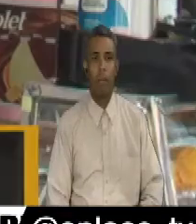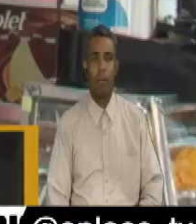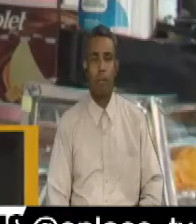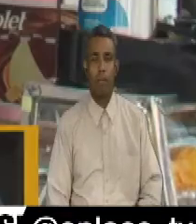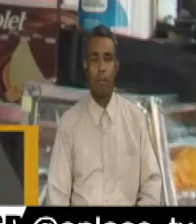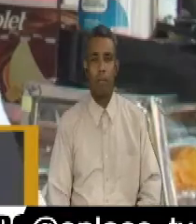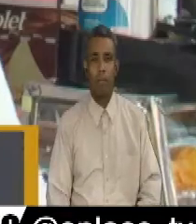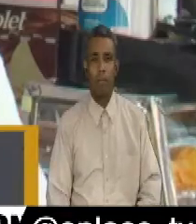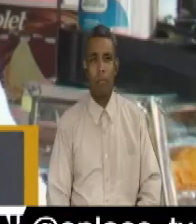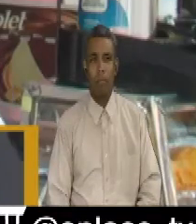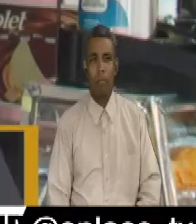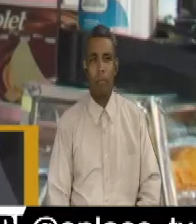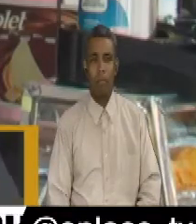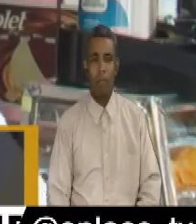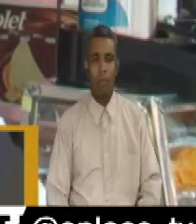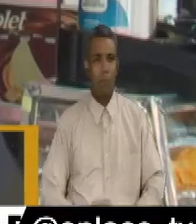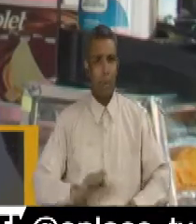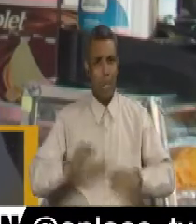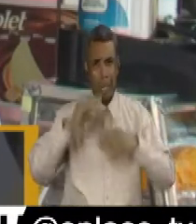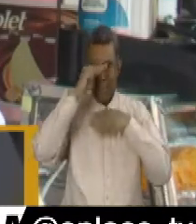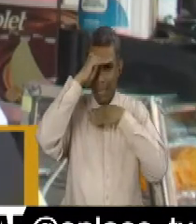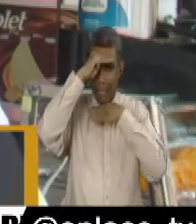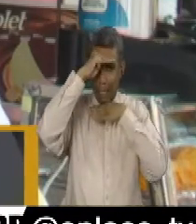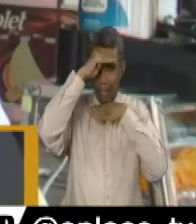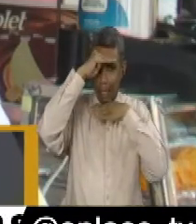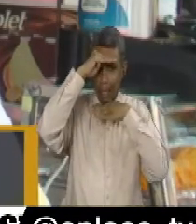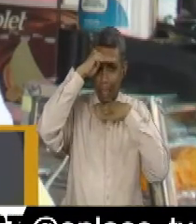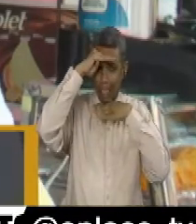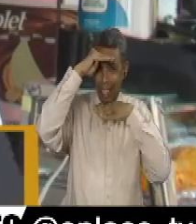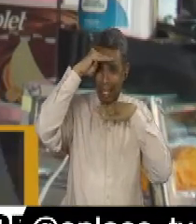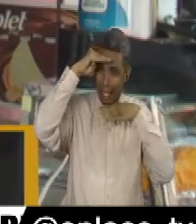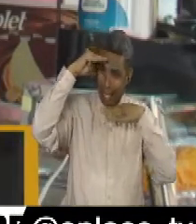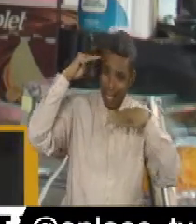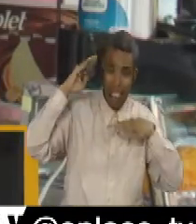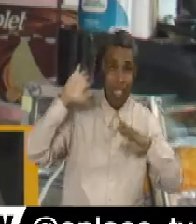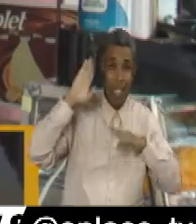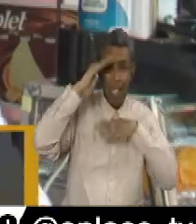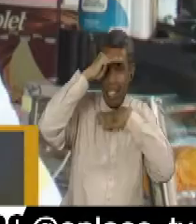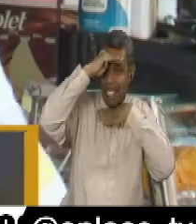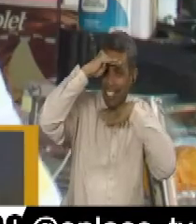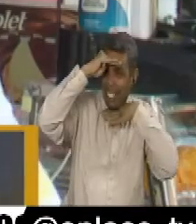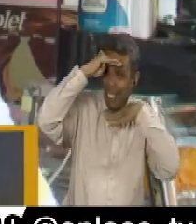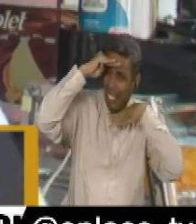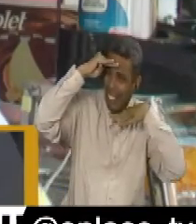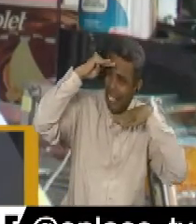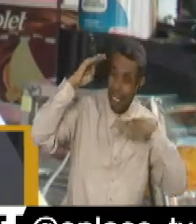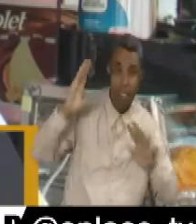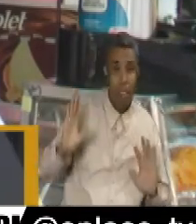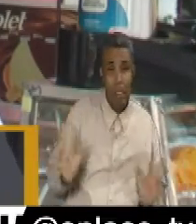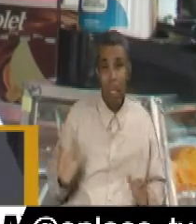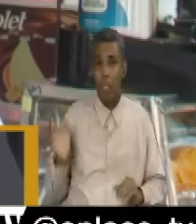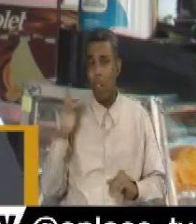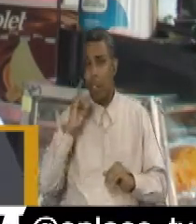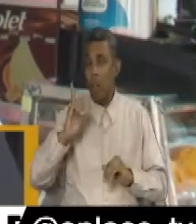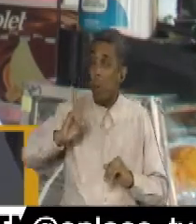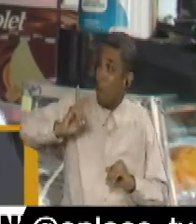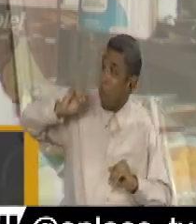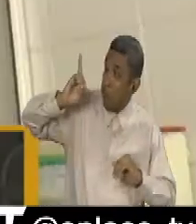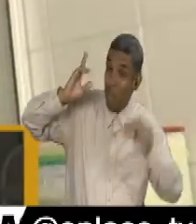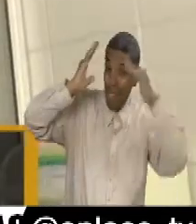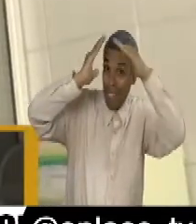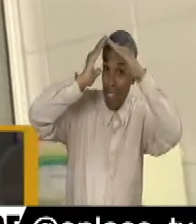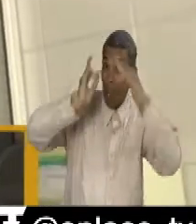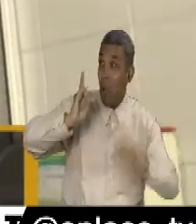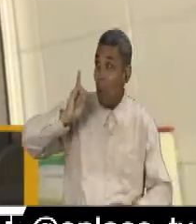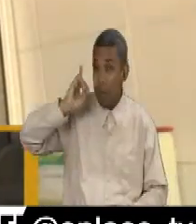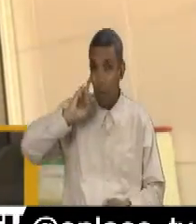los ladrones nos tienen azotado en este sector. Esta es la cuarta vez que me meten por el techo y me roban, me desocupan lo que es la venta del